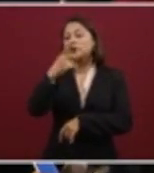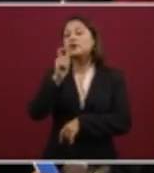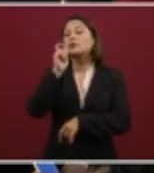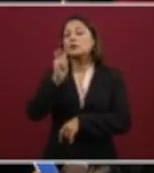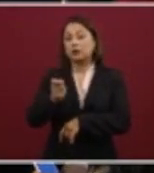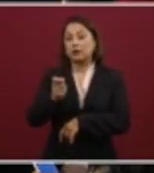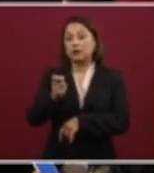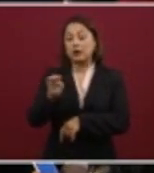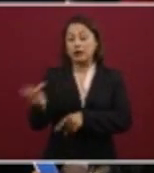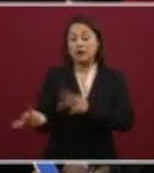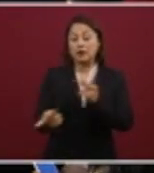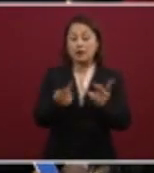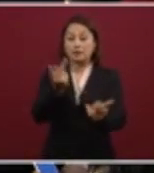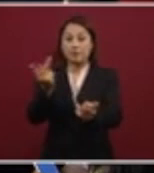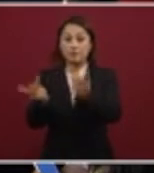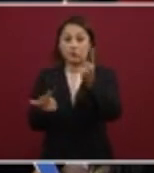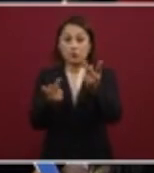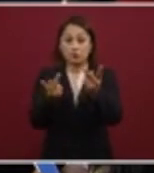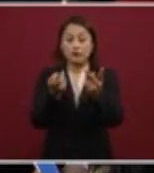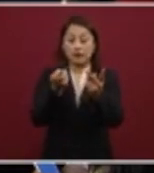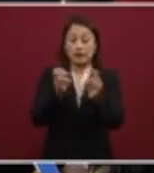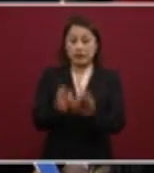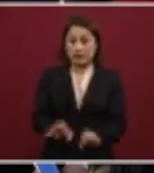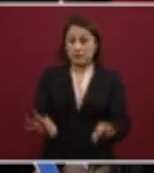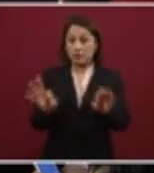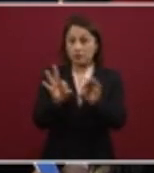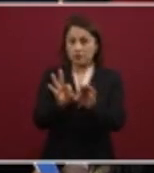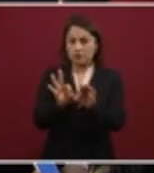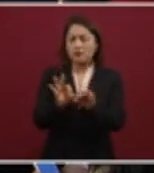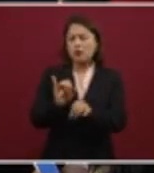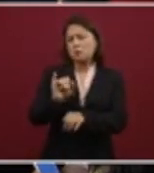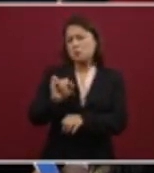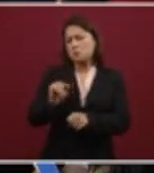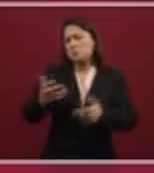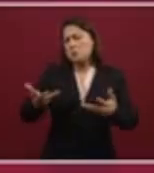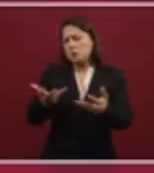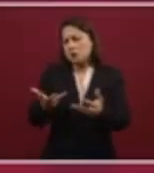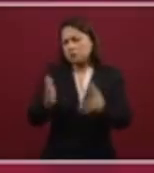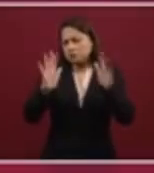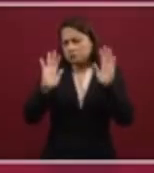indispensable, se hace. Pero yo no